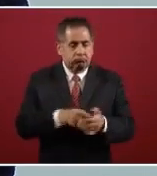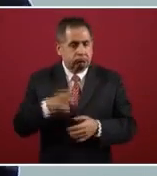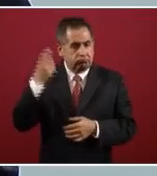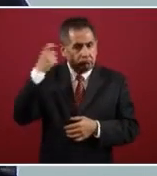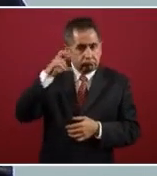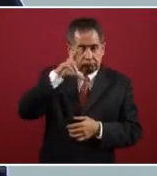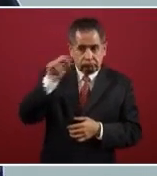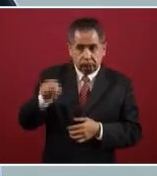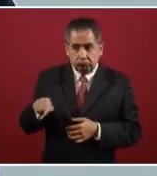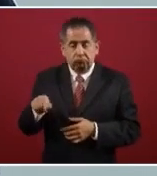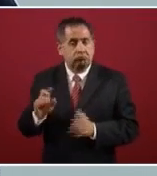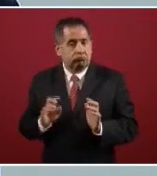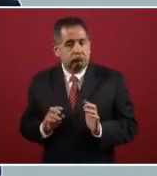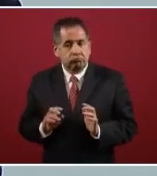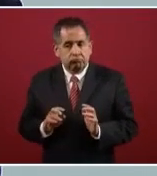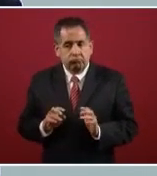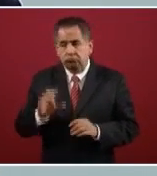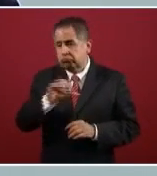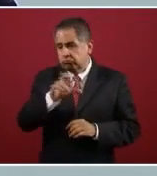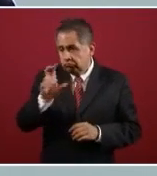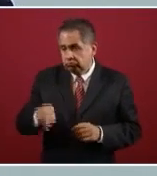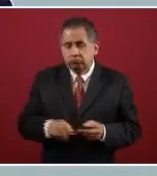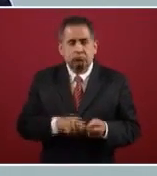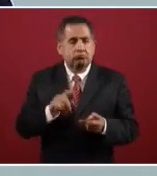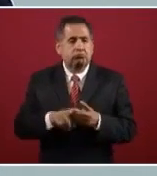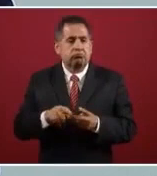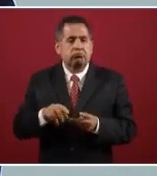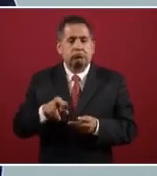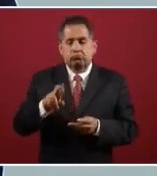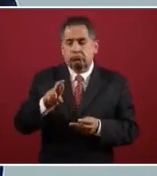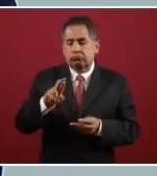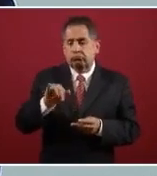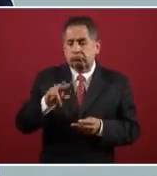Roo, a Cancún, a la Riviera Maya,